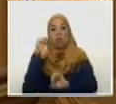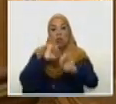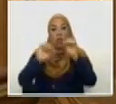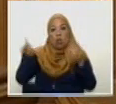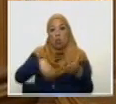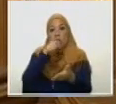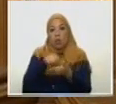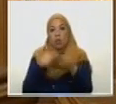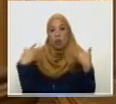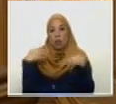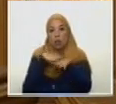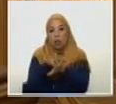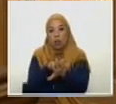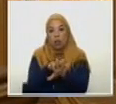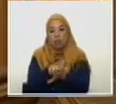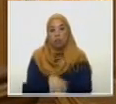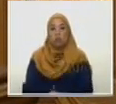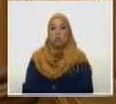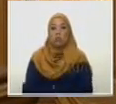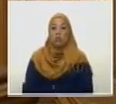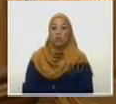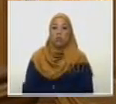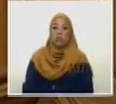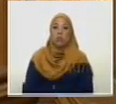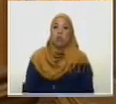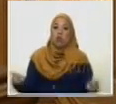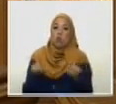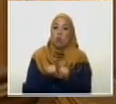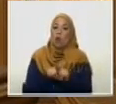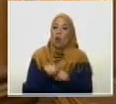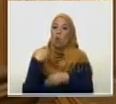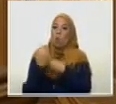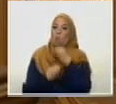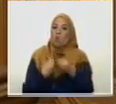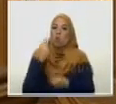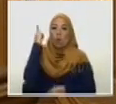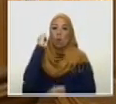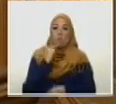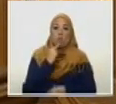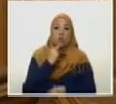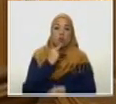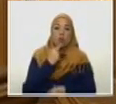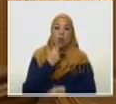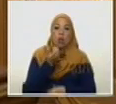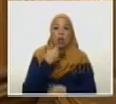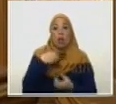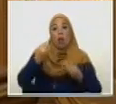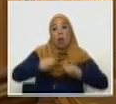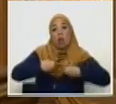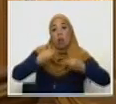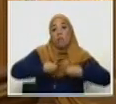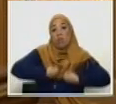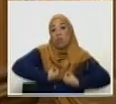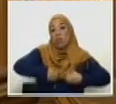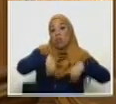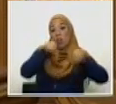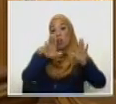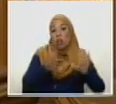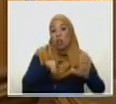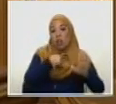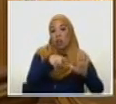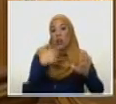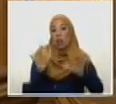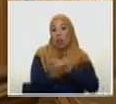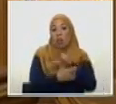integral. Igual como lo hizo el padre de la patria, si hay que dejar la vida allí,